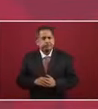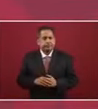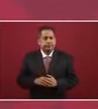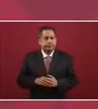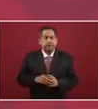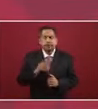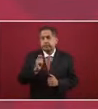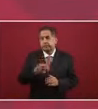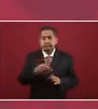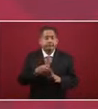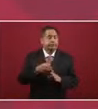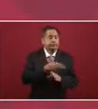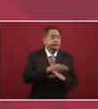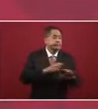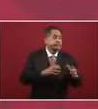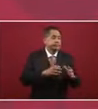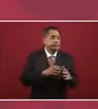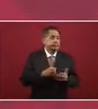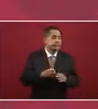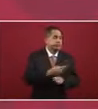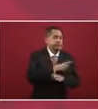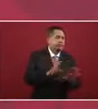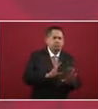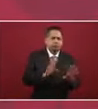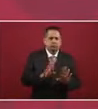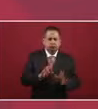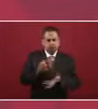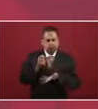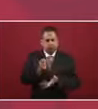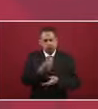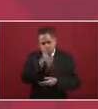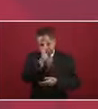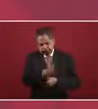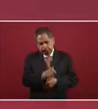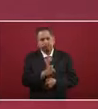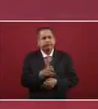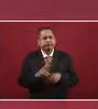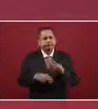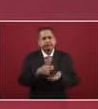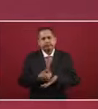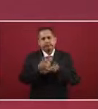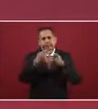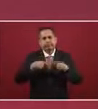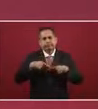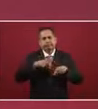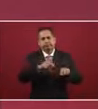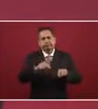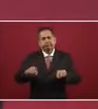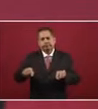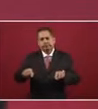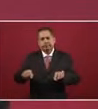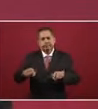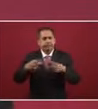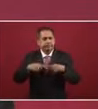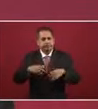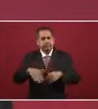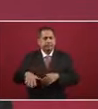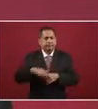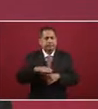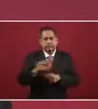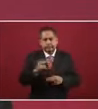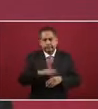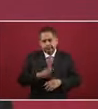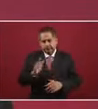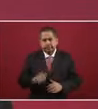antes que ningún otro destino, el propósito de ayudar a la gente, a los más